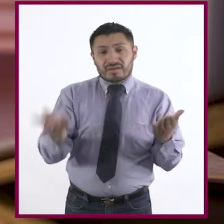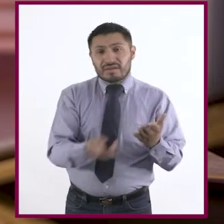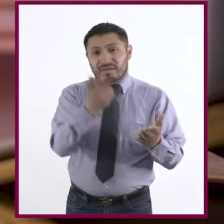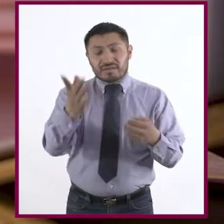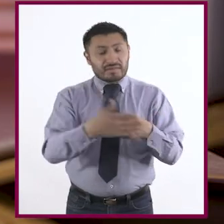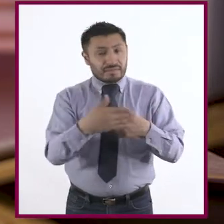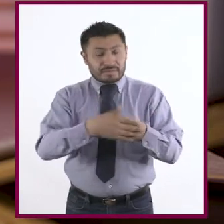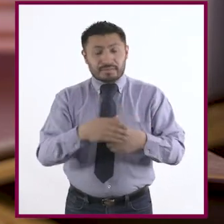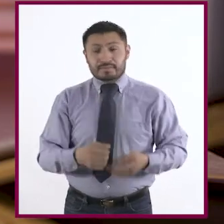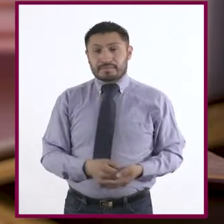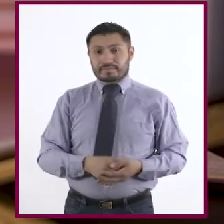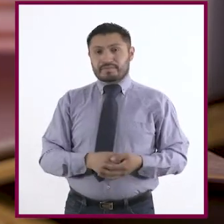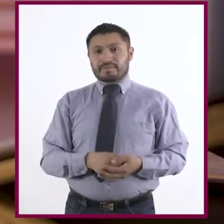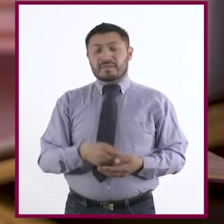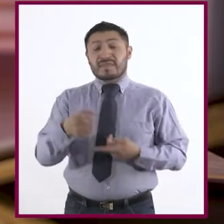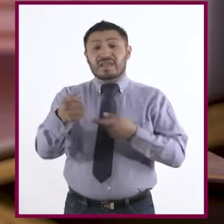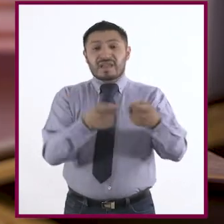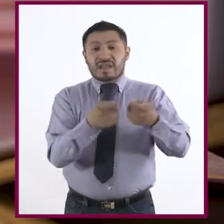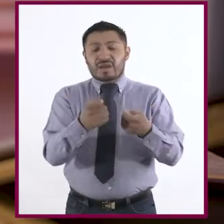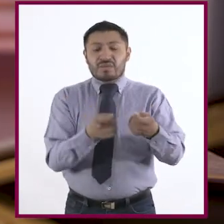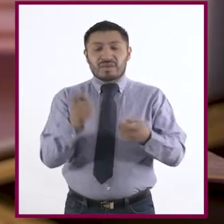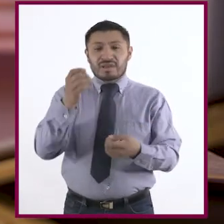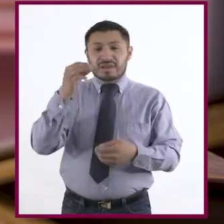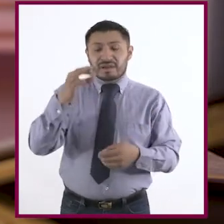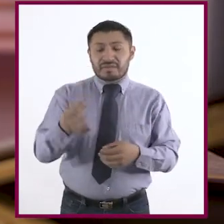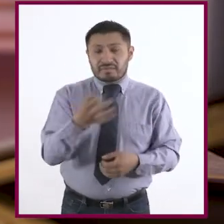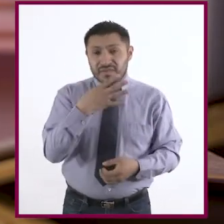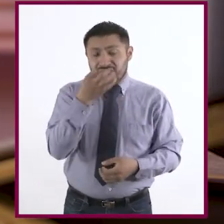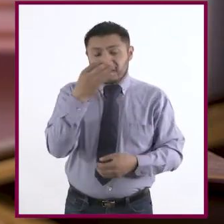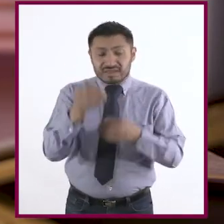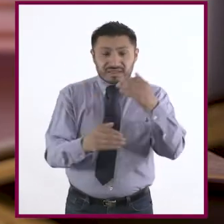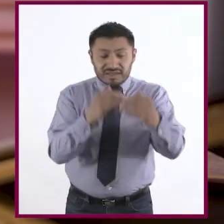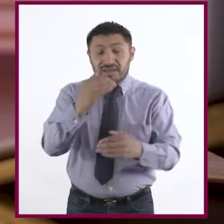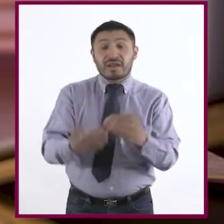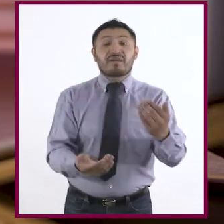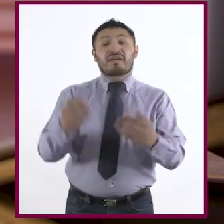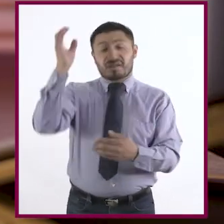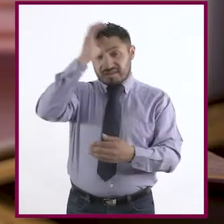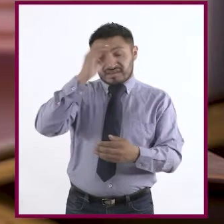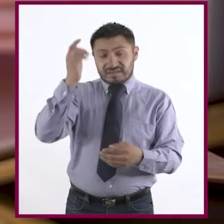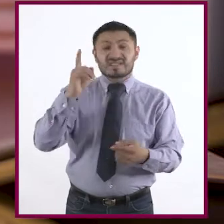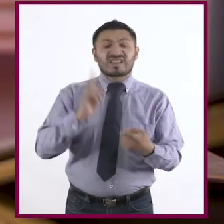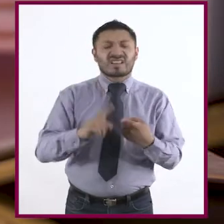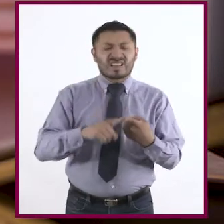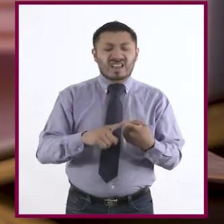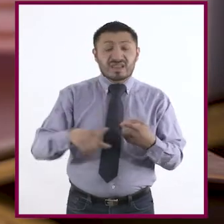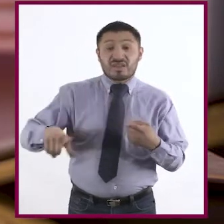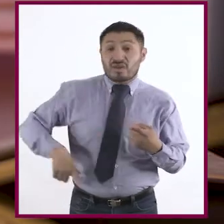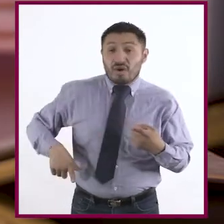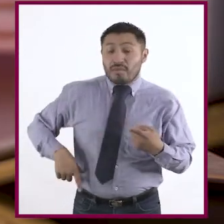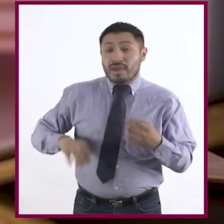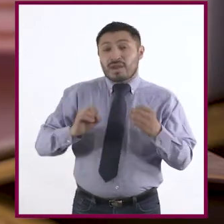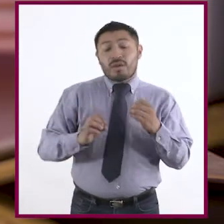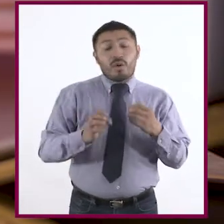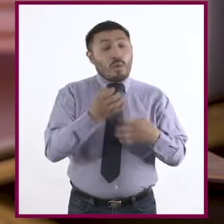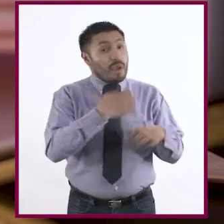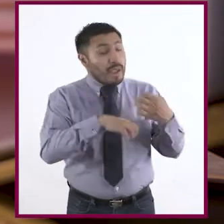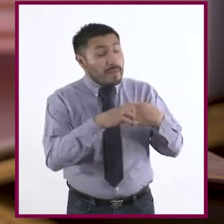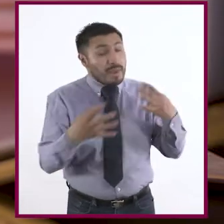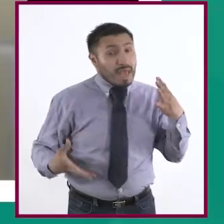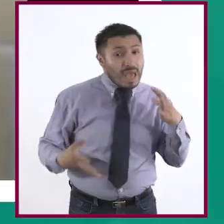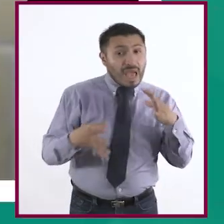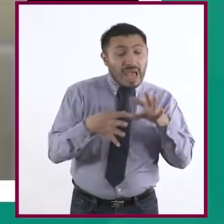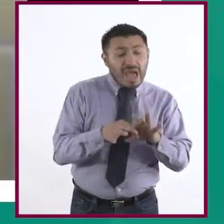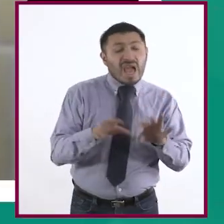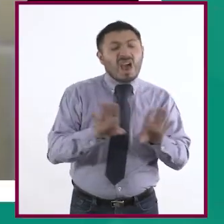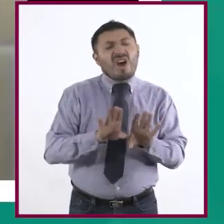pregunta. ¿Quién debe regular el avance de la medicina y la ciencia? ¿Los gobiernos o las empresas a través del libre mercado? ¿O tal vez ambos?